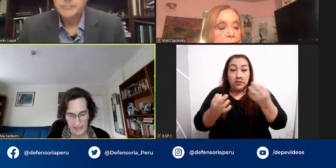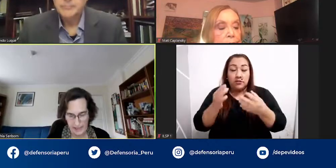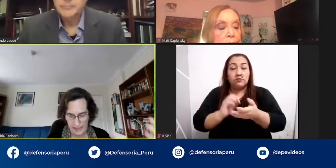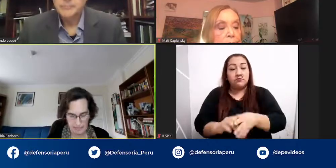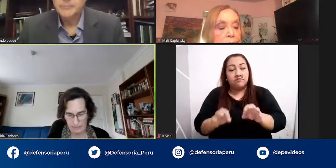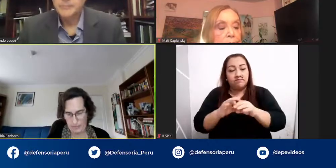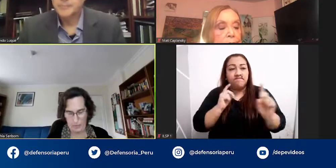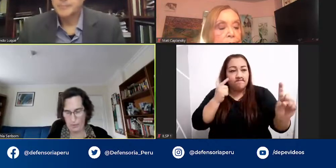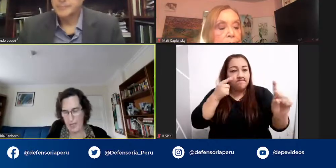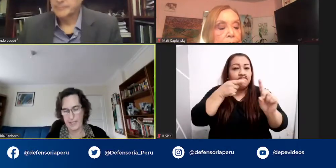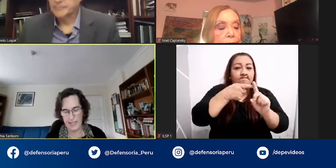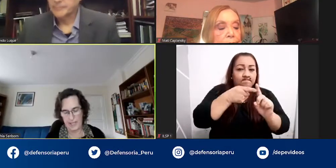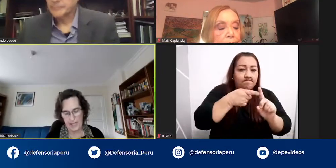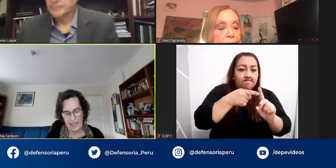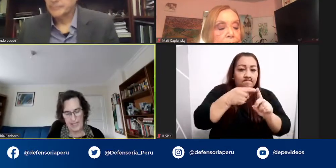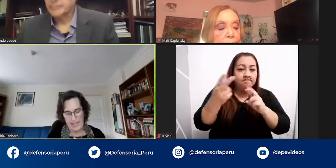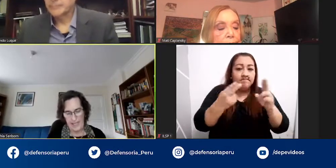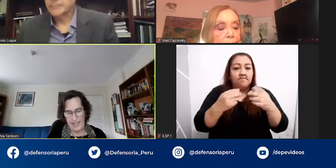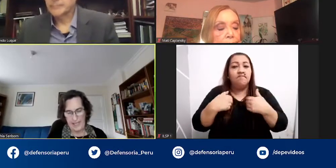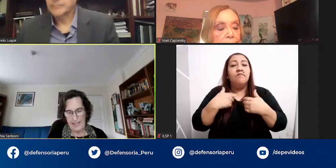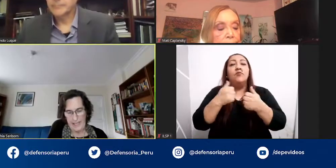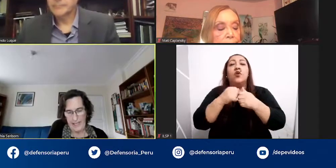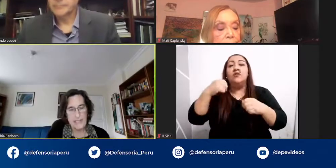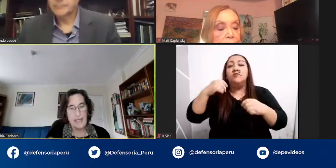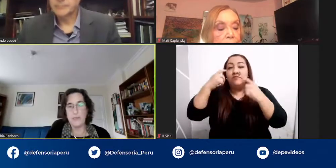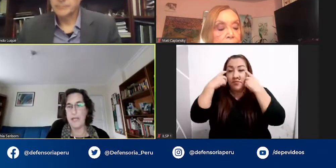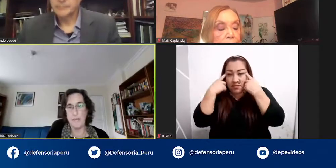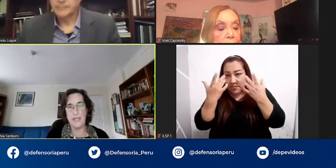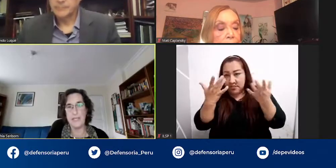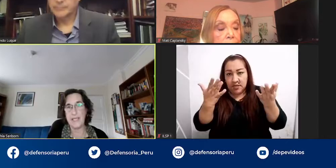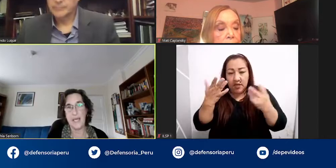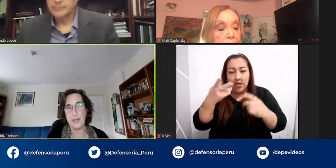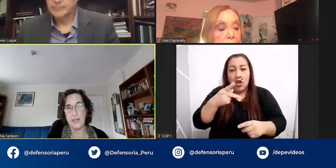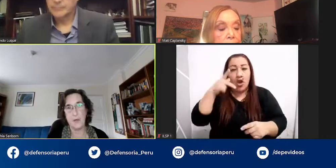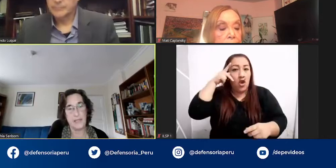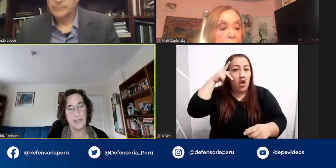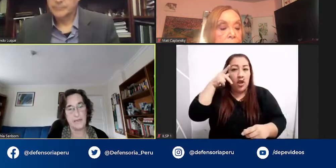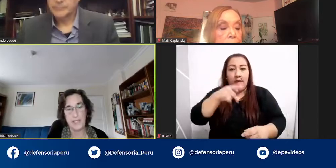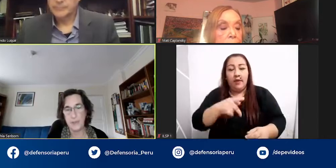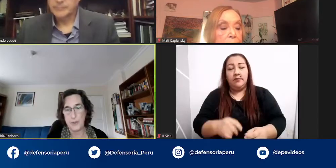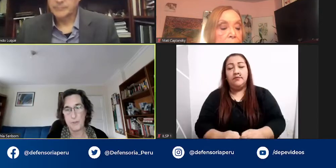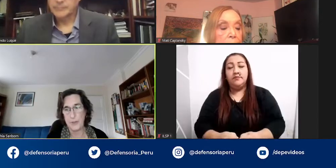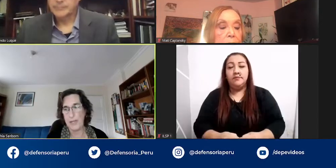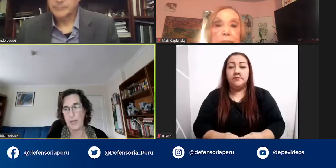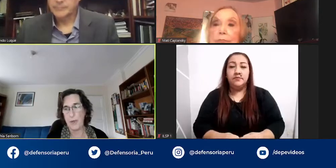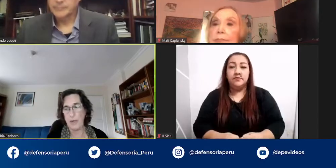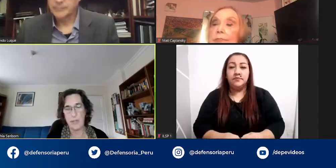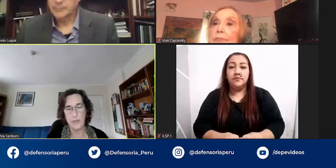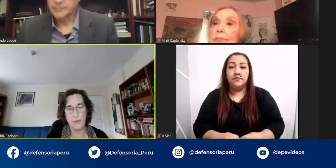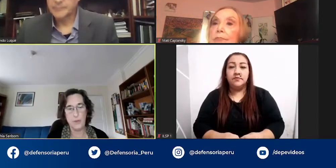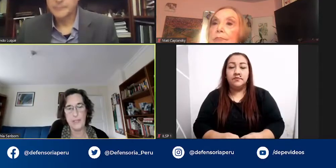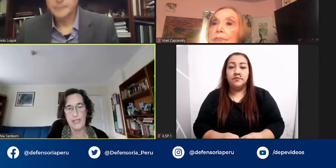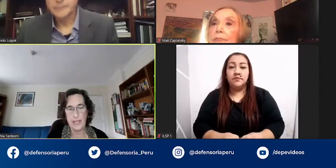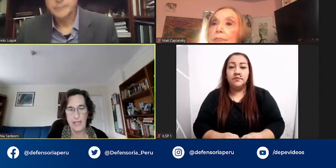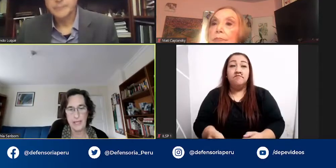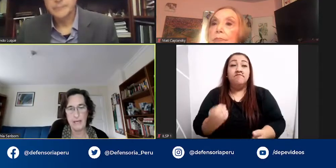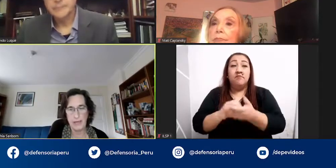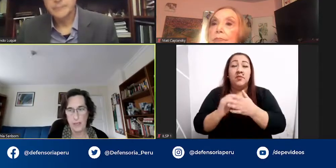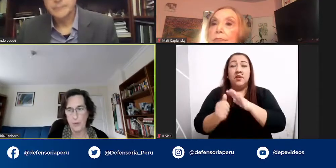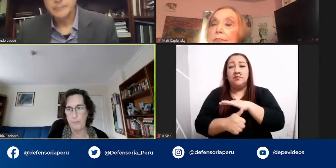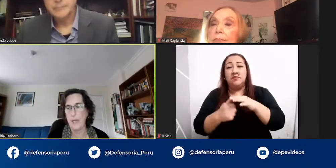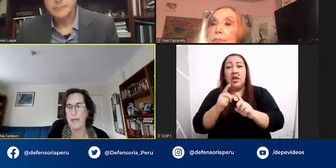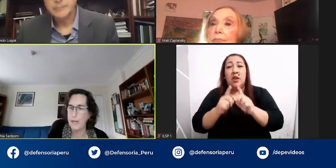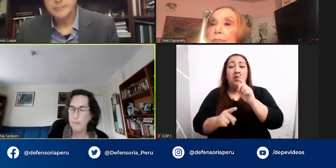con China y con Corea, etcétera. Y estamos además aislados de los países vecinos, porque la colaboración multilateral